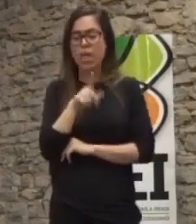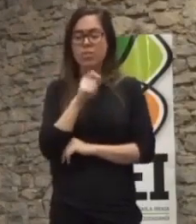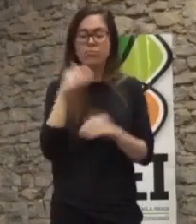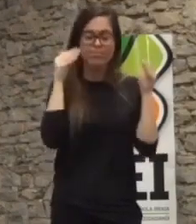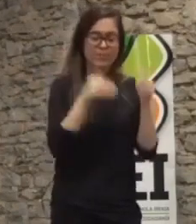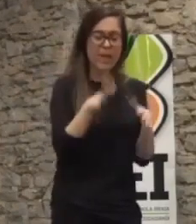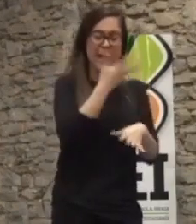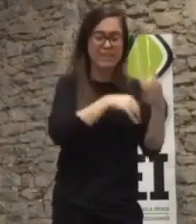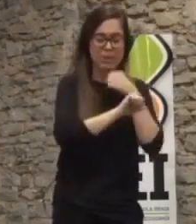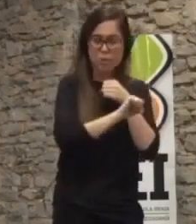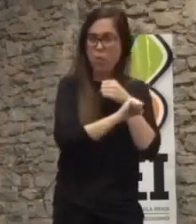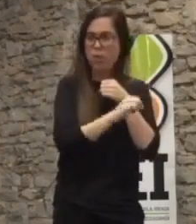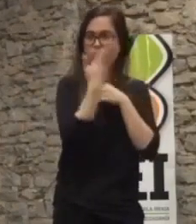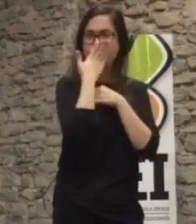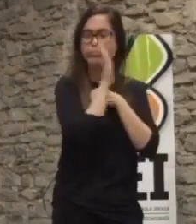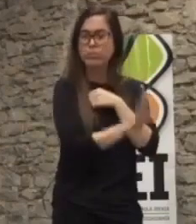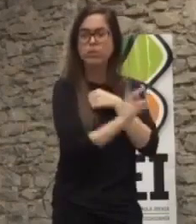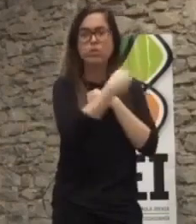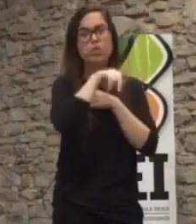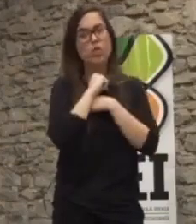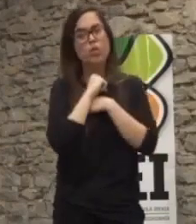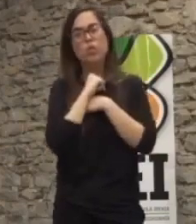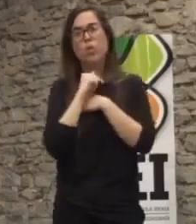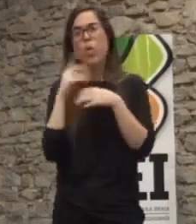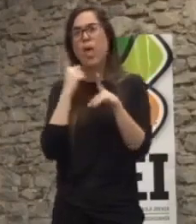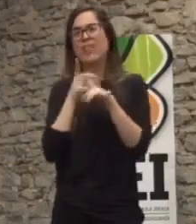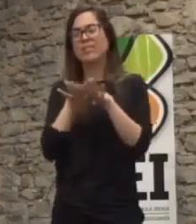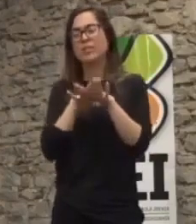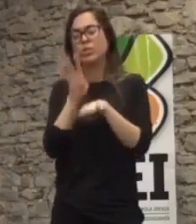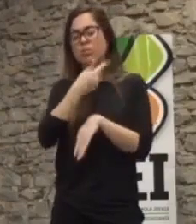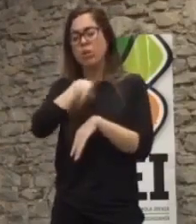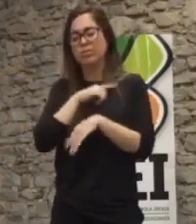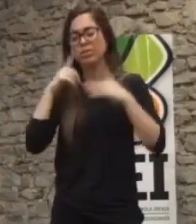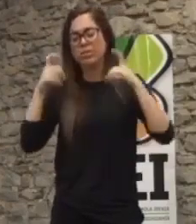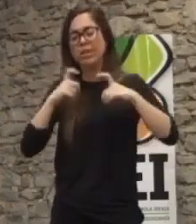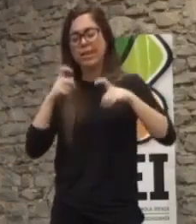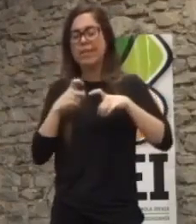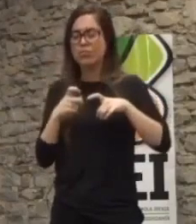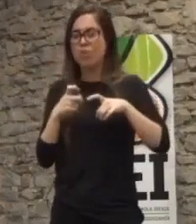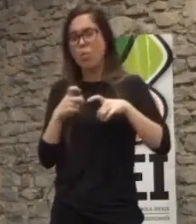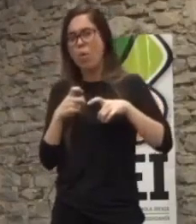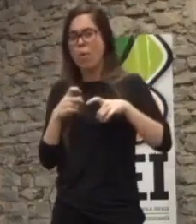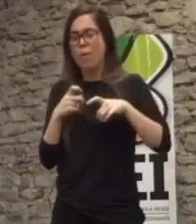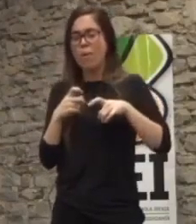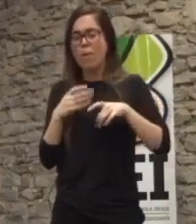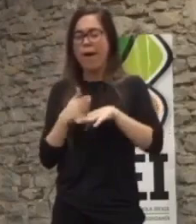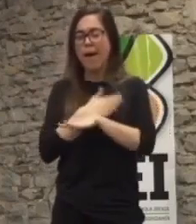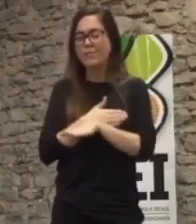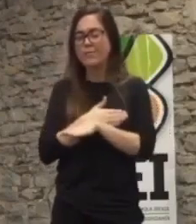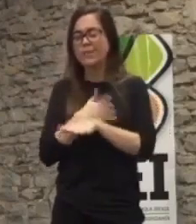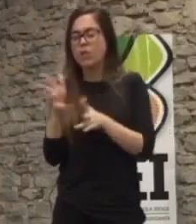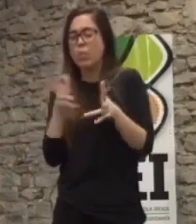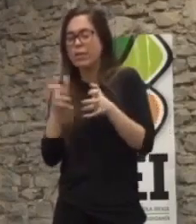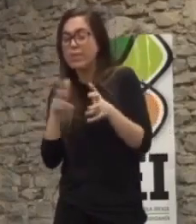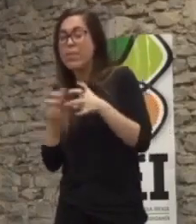las actitudes, en los comportamientos. Desde la estrategia antirrumores intentamos ir un paso previo, ¿no? Trabajar desde un paso previo, desde las